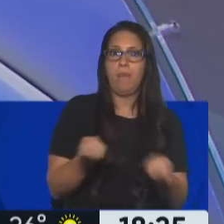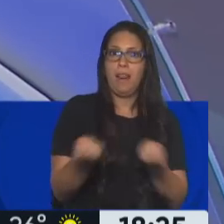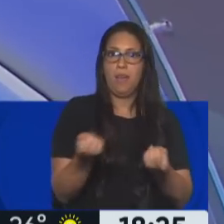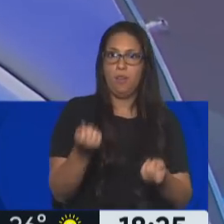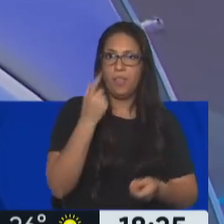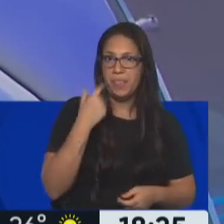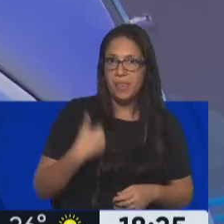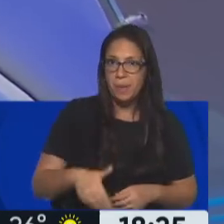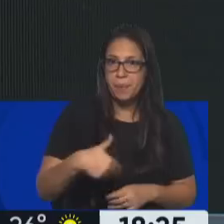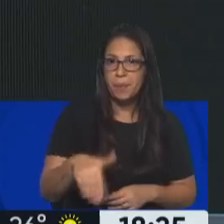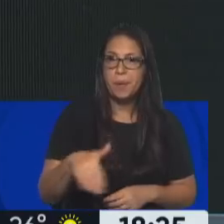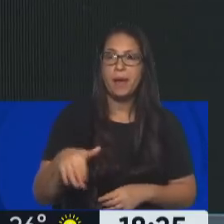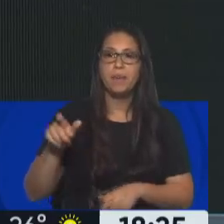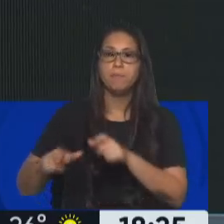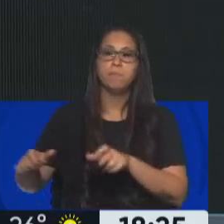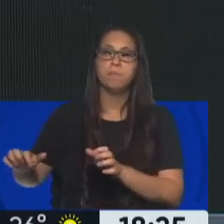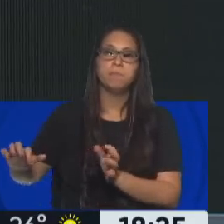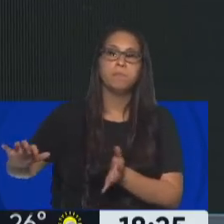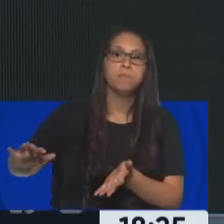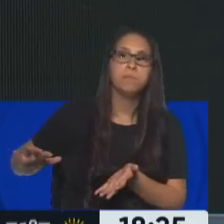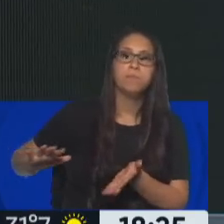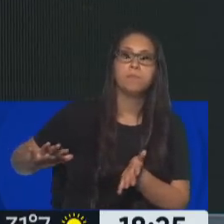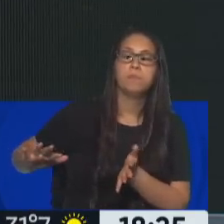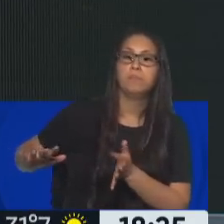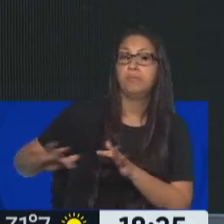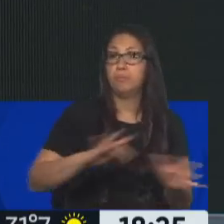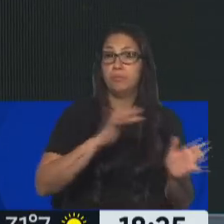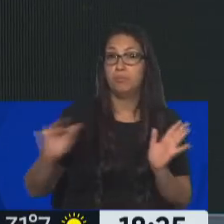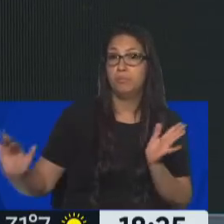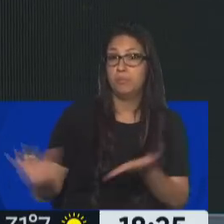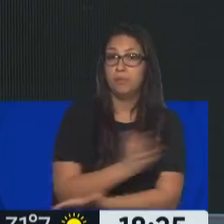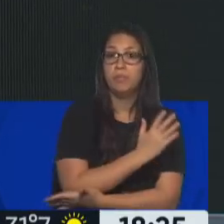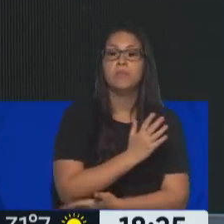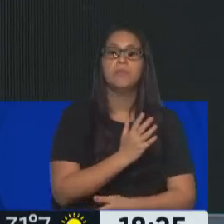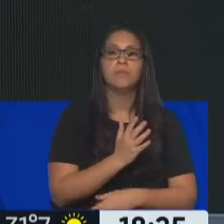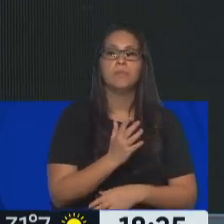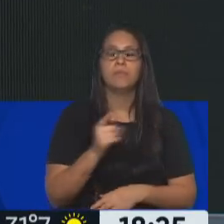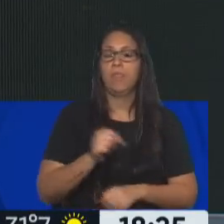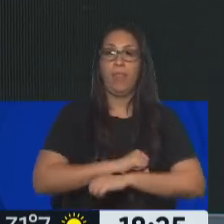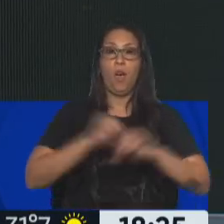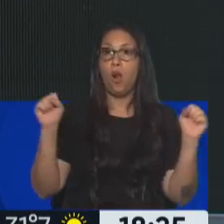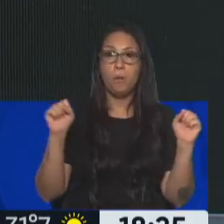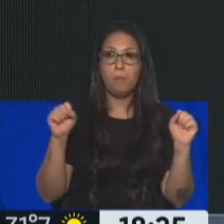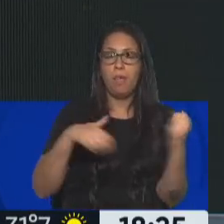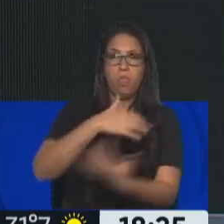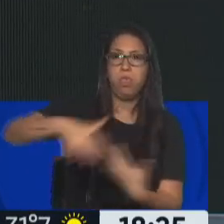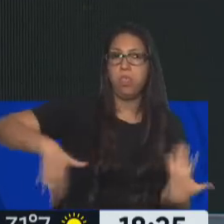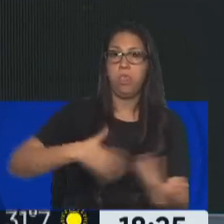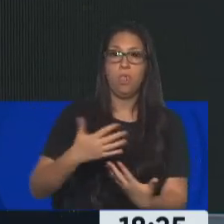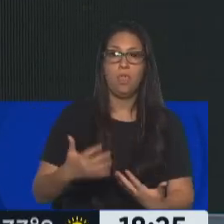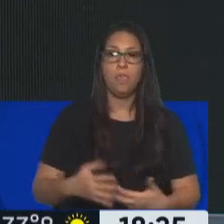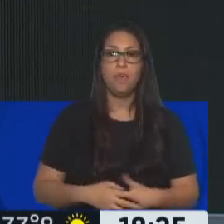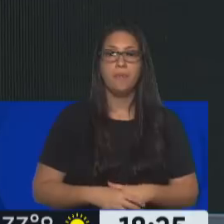días la retirada de Estados Unidos y las fuerzas occidentales se dio de manera estrepitosa, desordenada, no